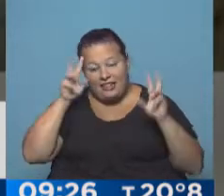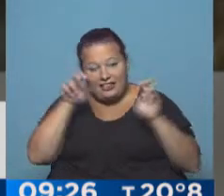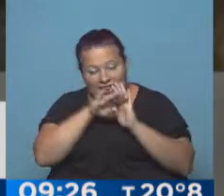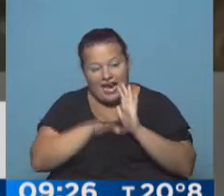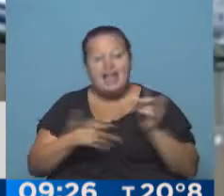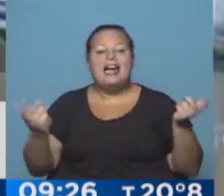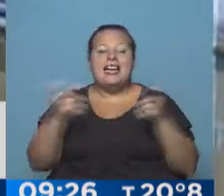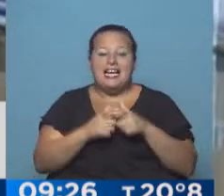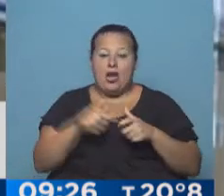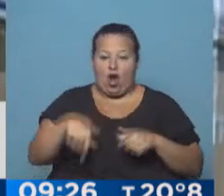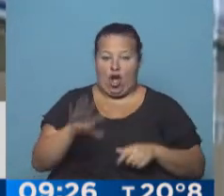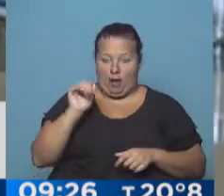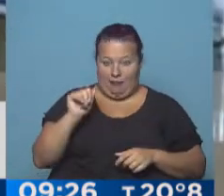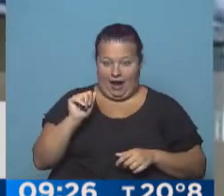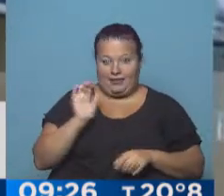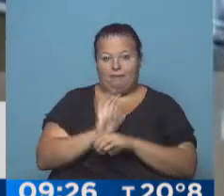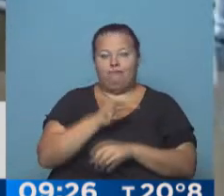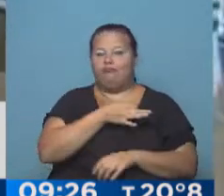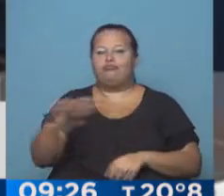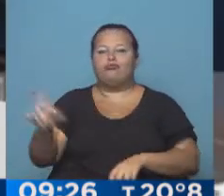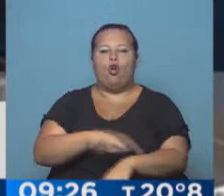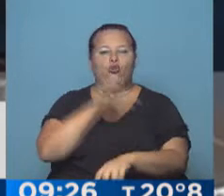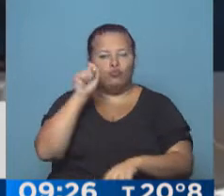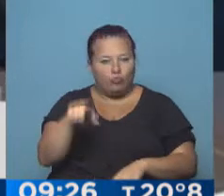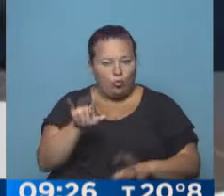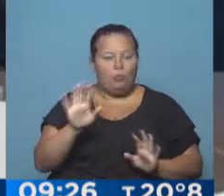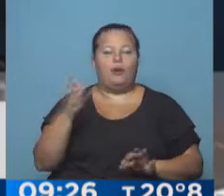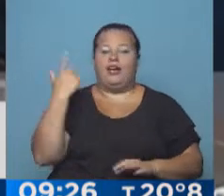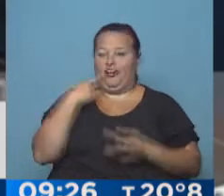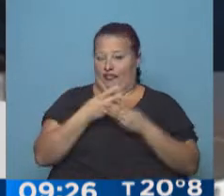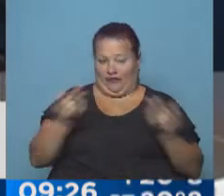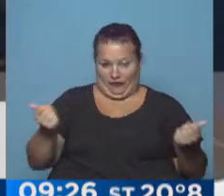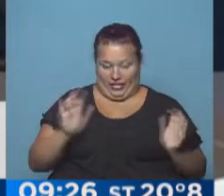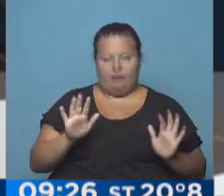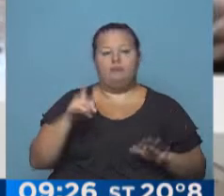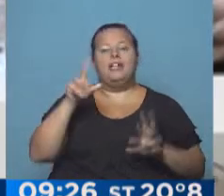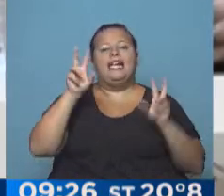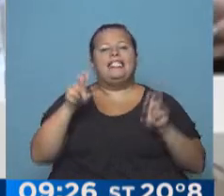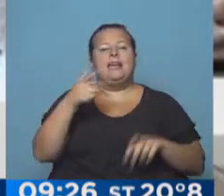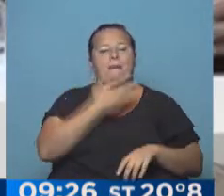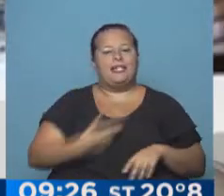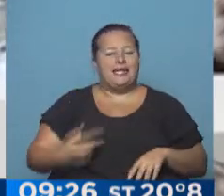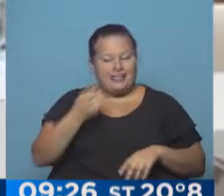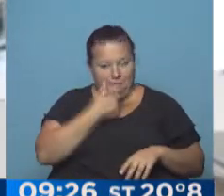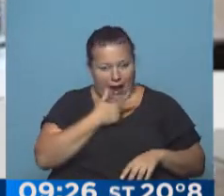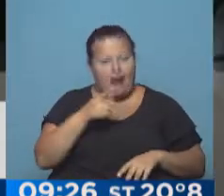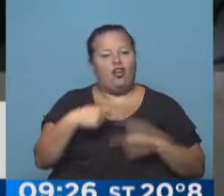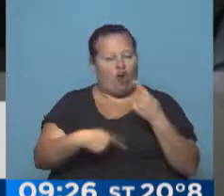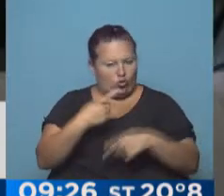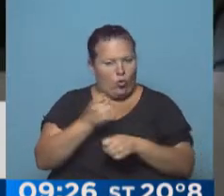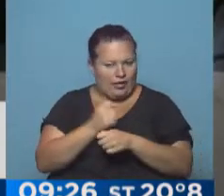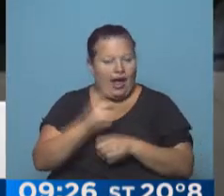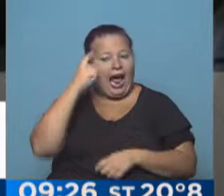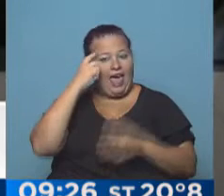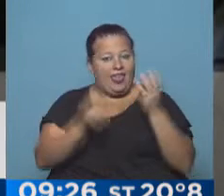Esta reunión de este martes, que se ha convertido en tradicional, acaba de terminar. La agenda del presidente de la Nación continúa. A las